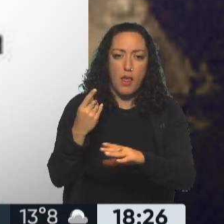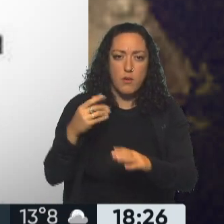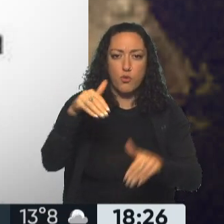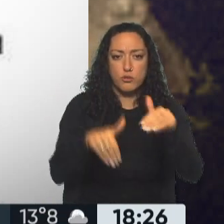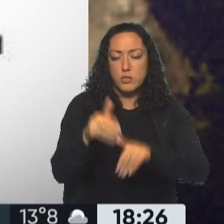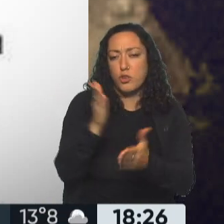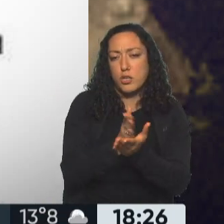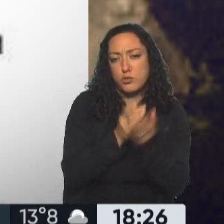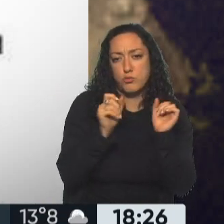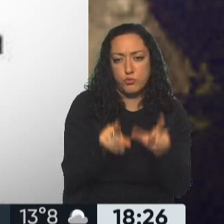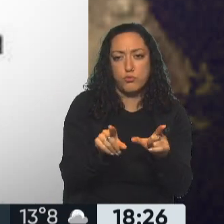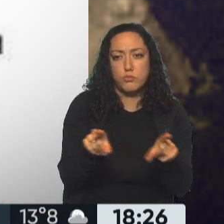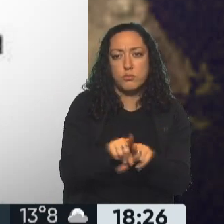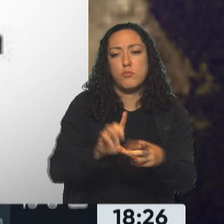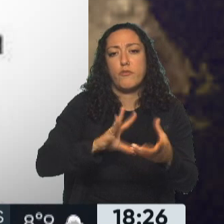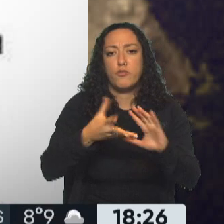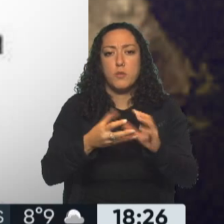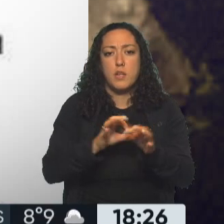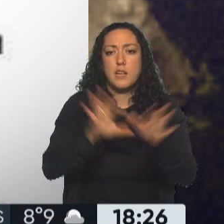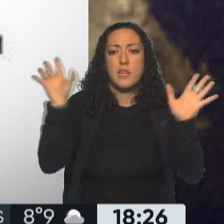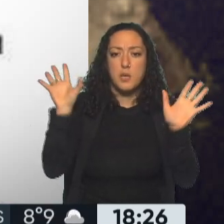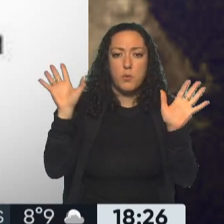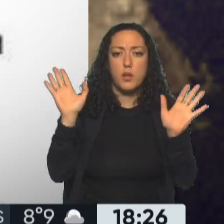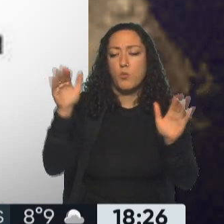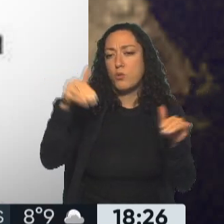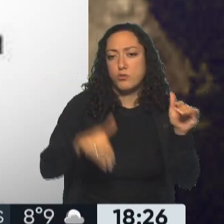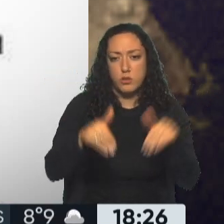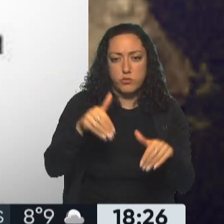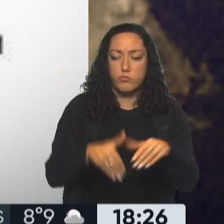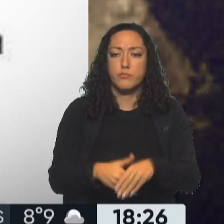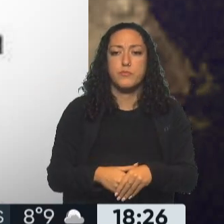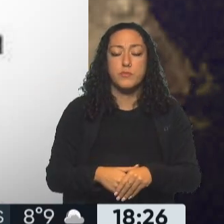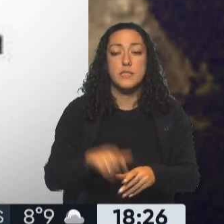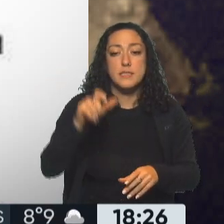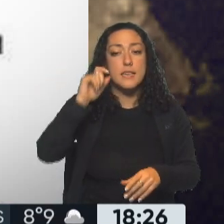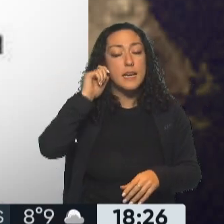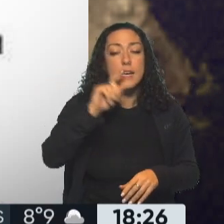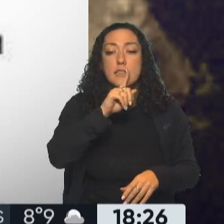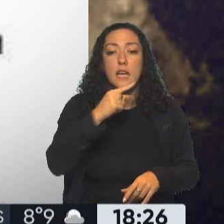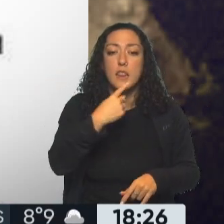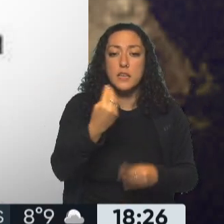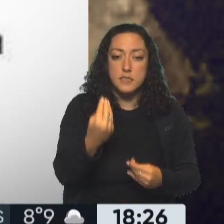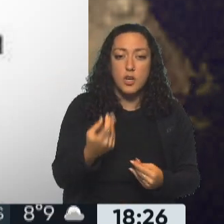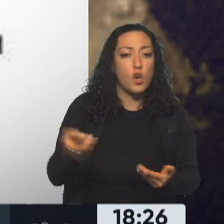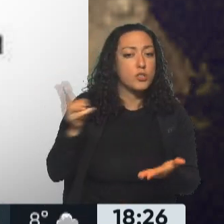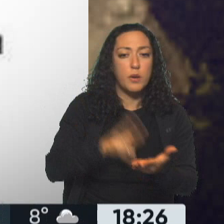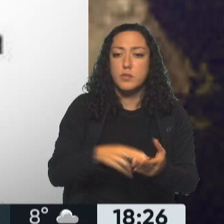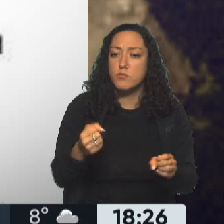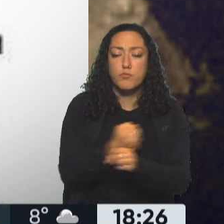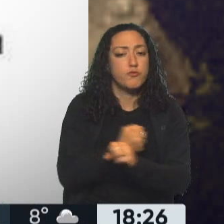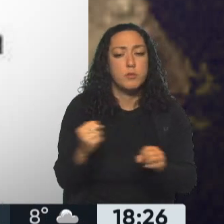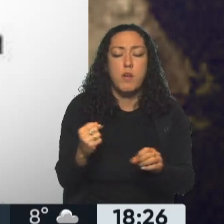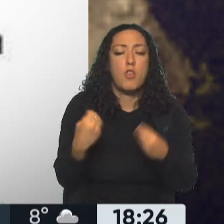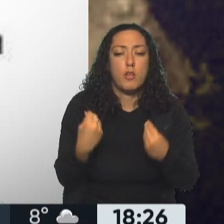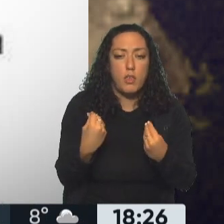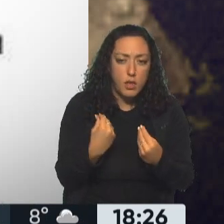a través del libre ejercicio democrático del voto. Esta CGT reafirma una vez más su compromiso